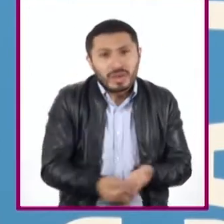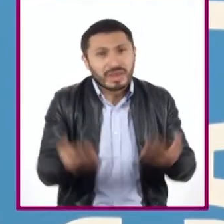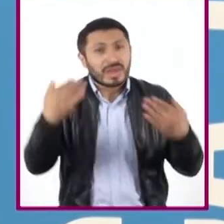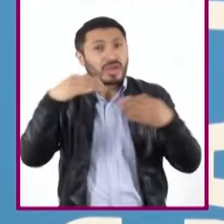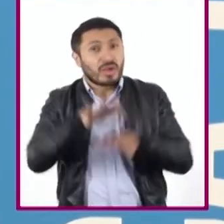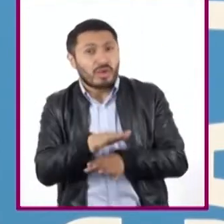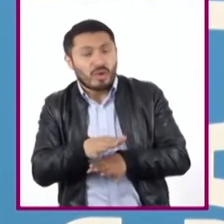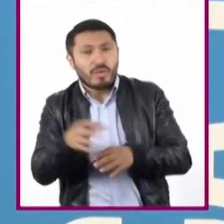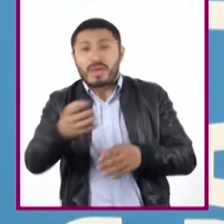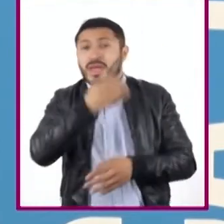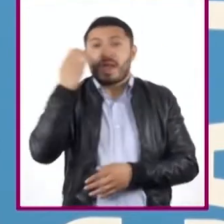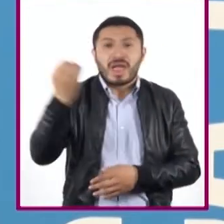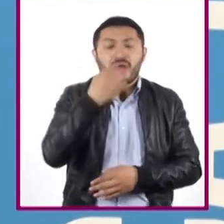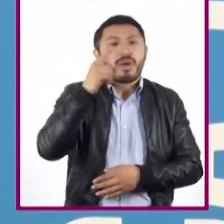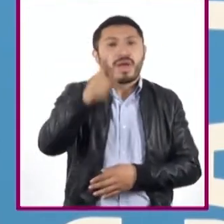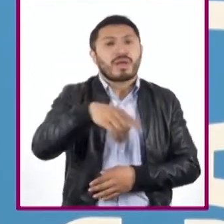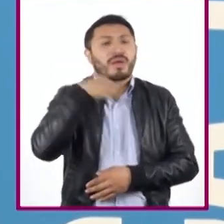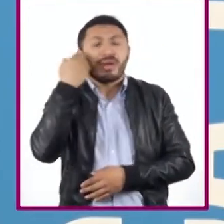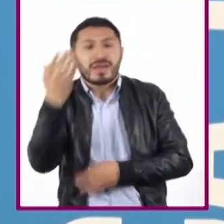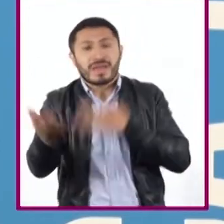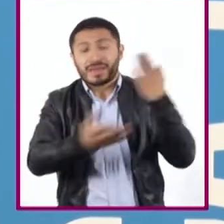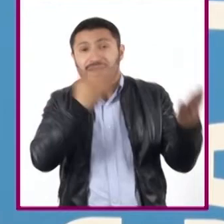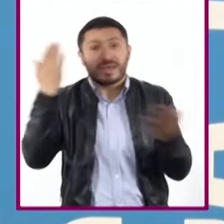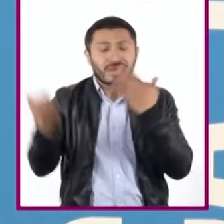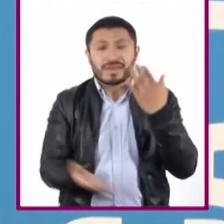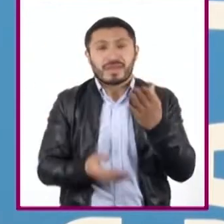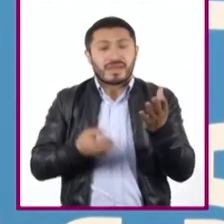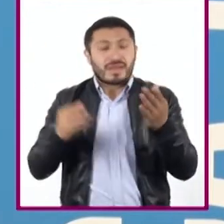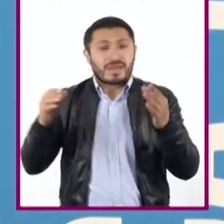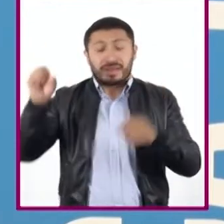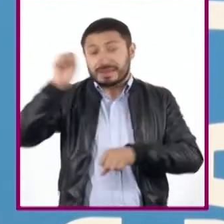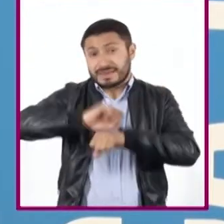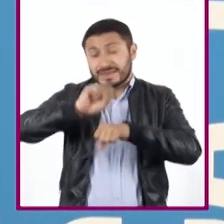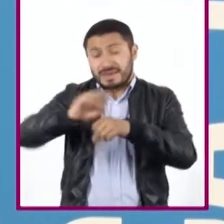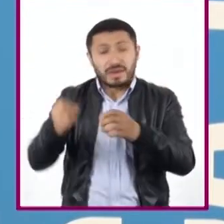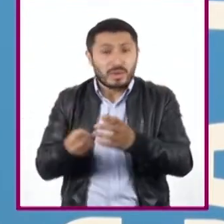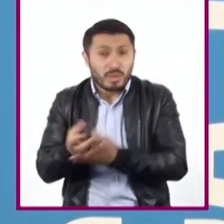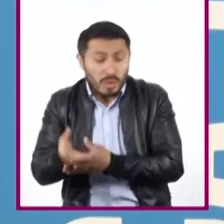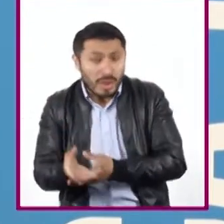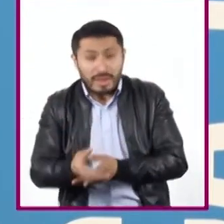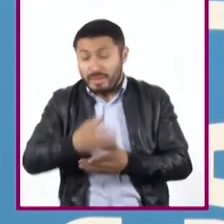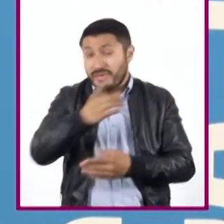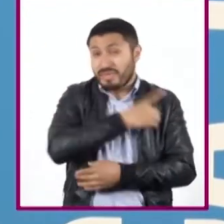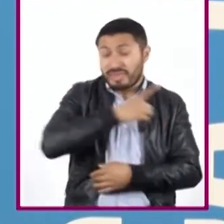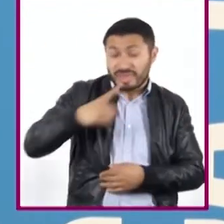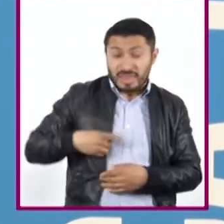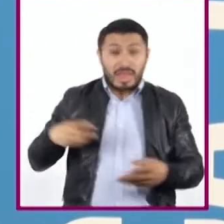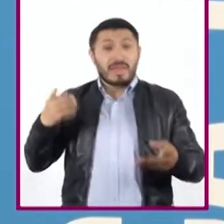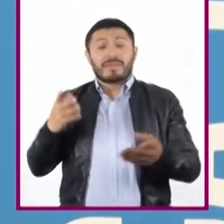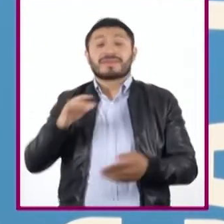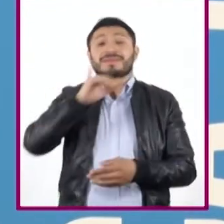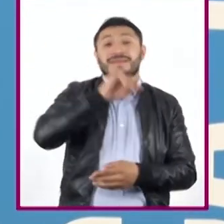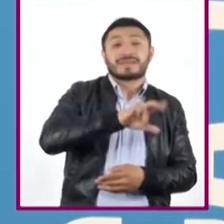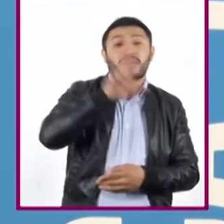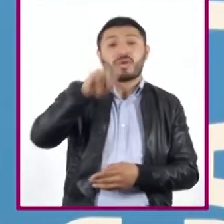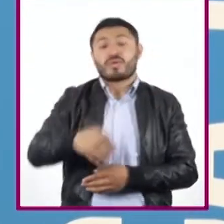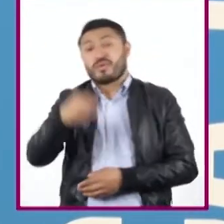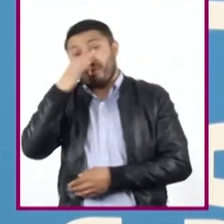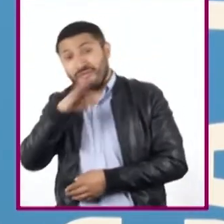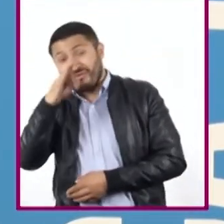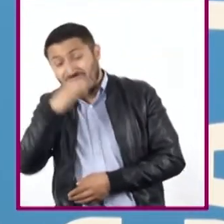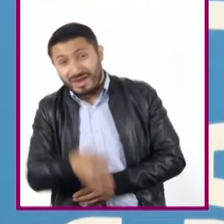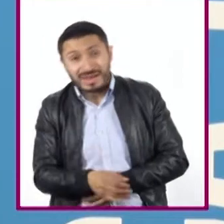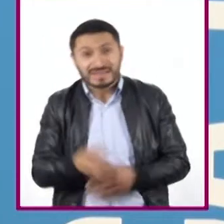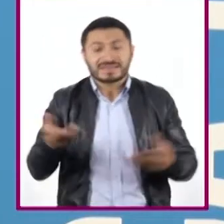acerca de la escuela donde quieren estudiar, saliendo de la secundaria, si deben de ir o no a una fiesta, si